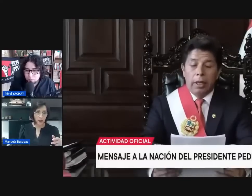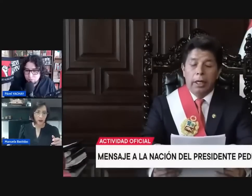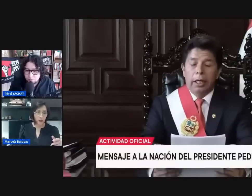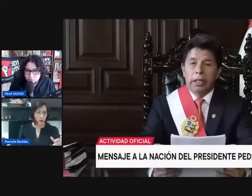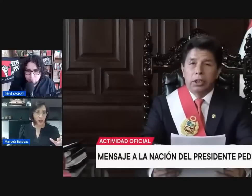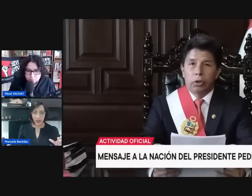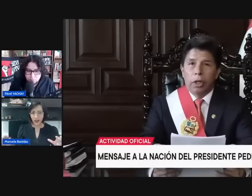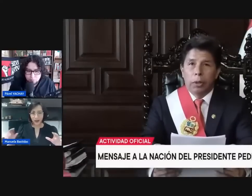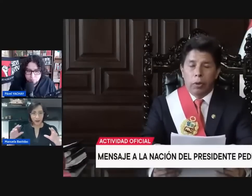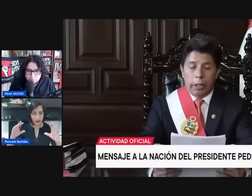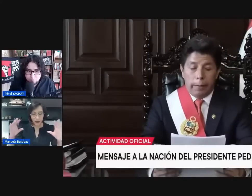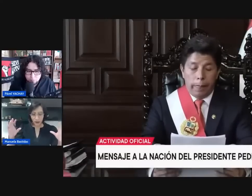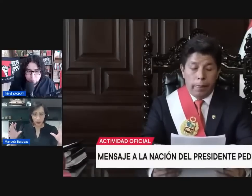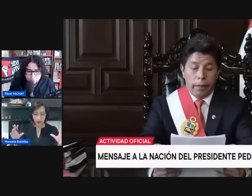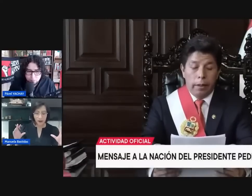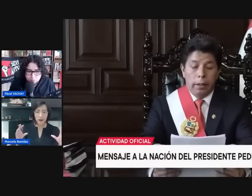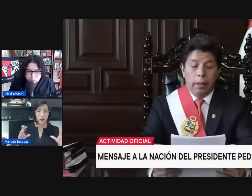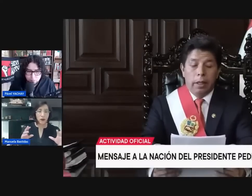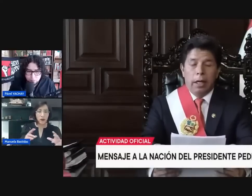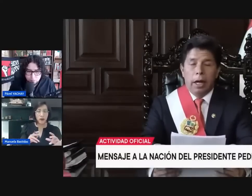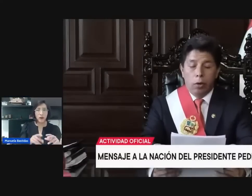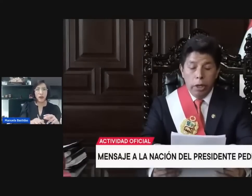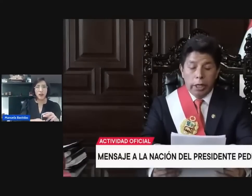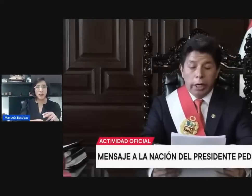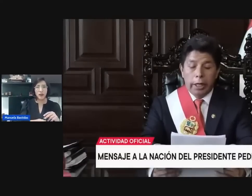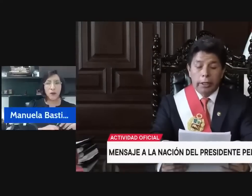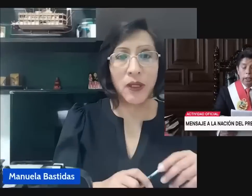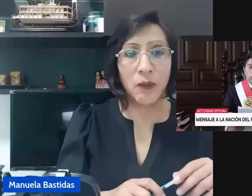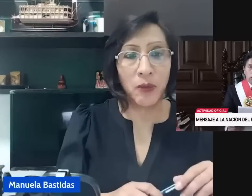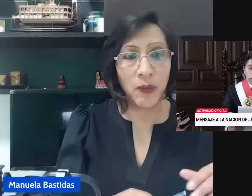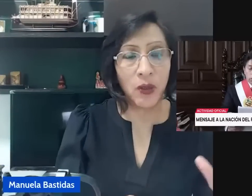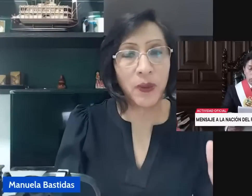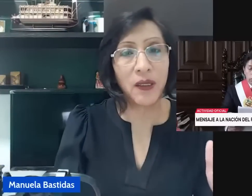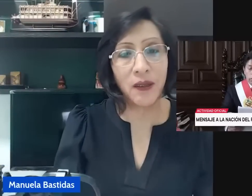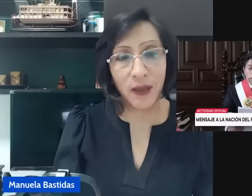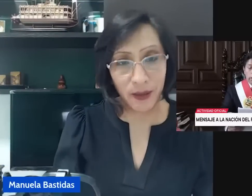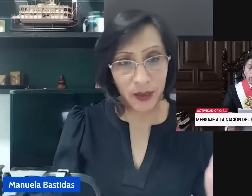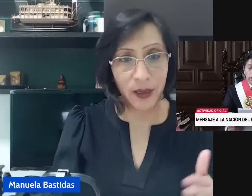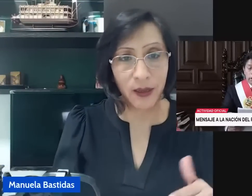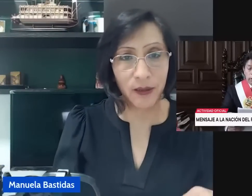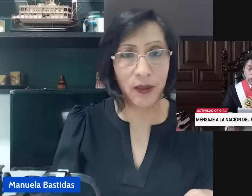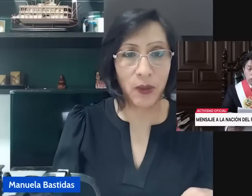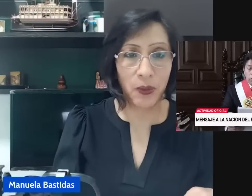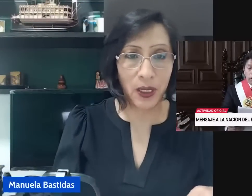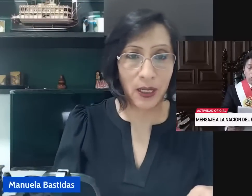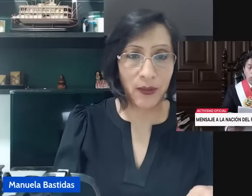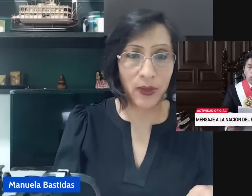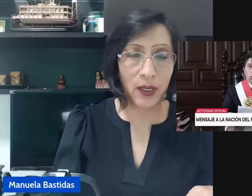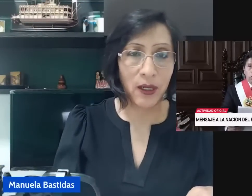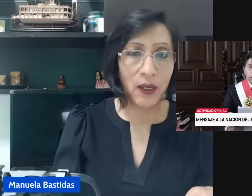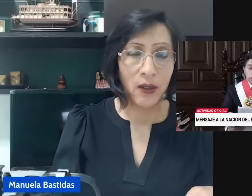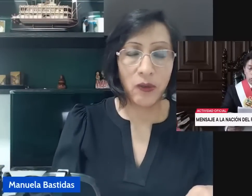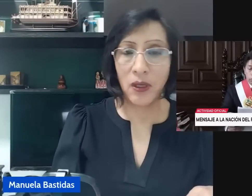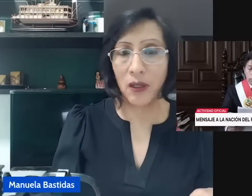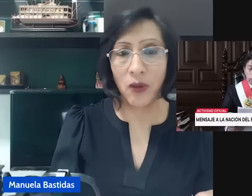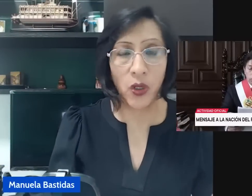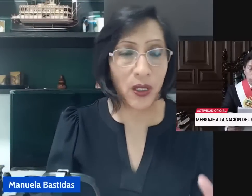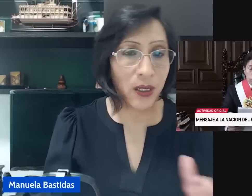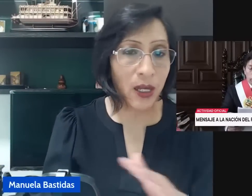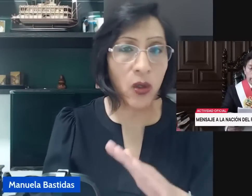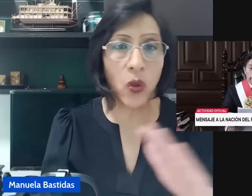dolorosos padre nos ponen en tremenda situación de lo que hemos vivido a partir del Siete de diciembre para adelante